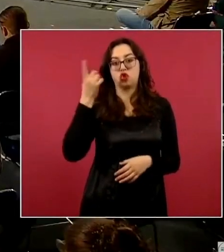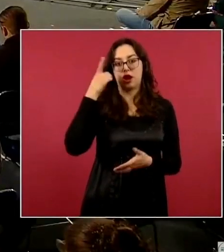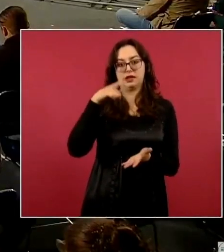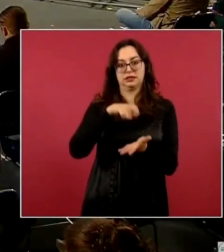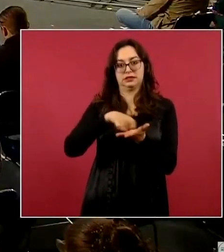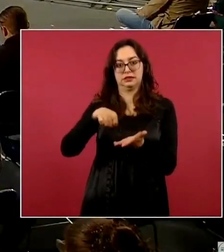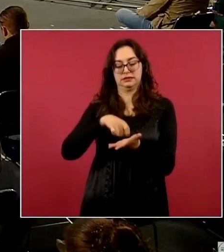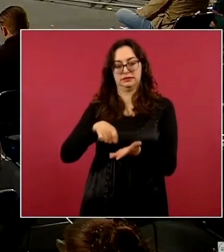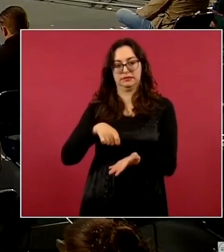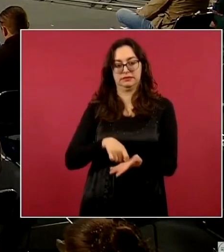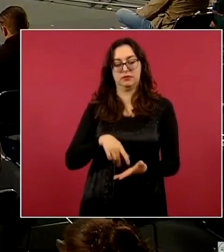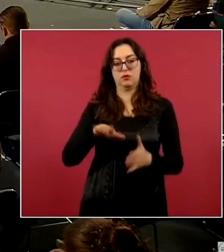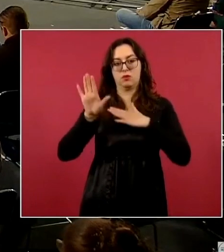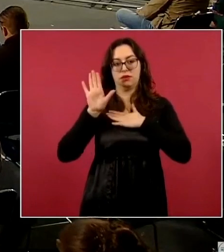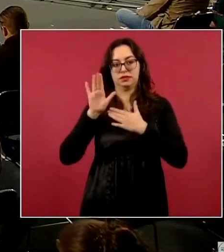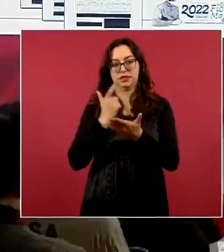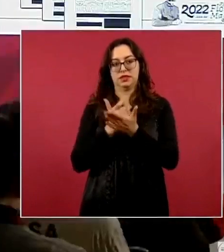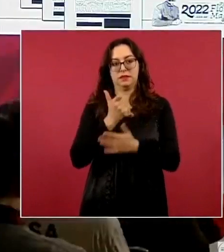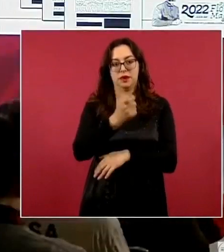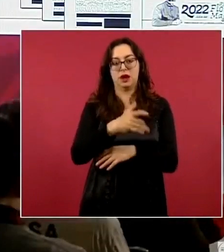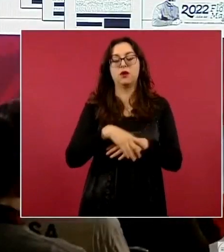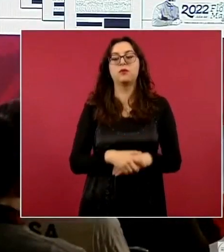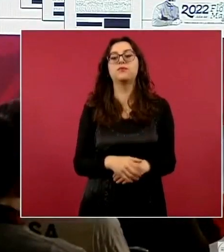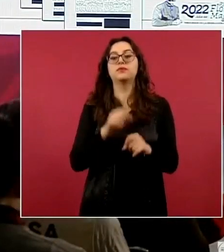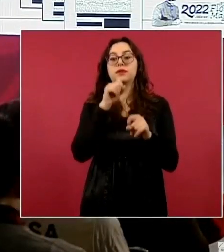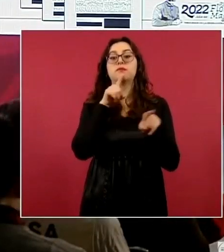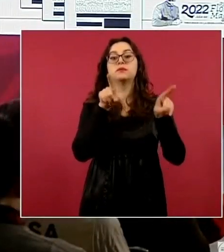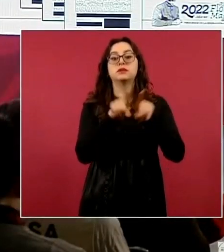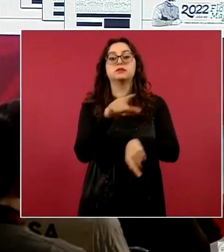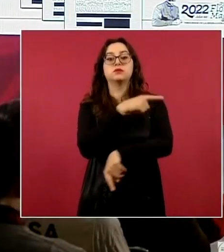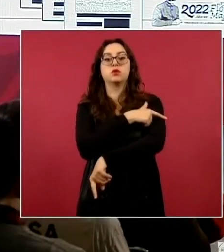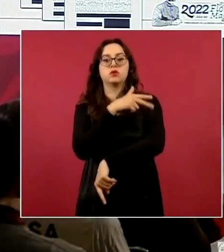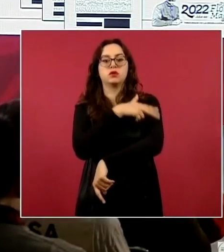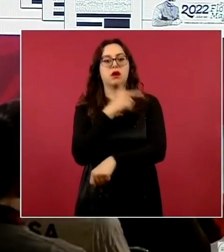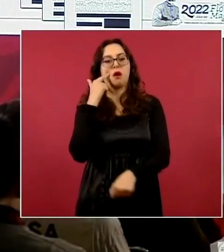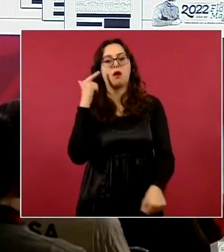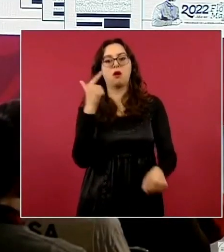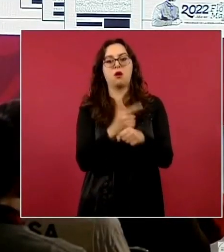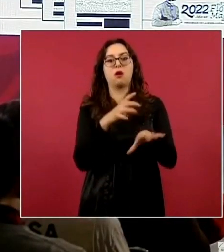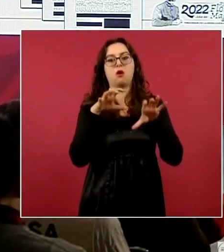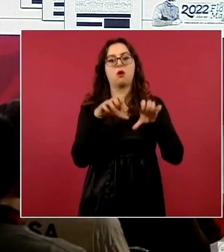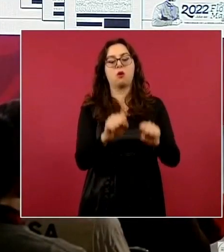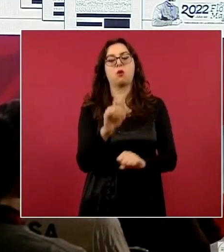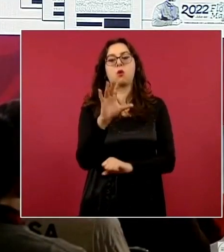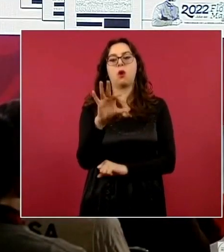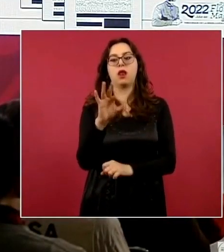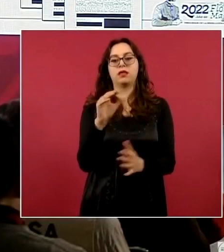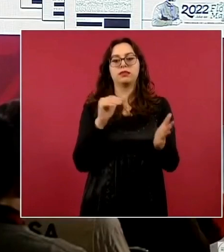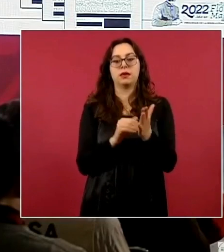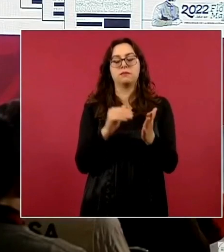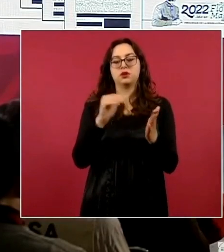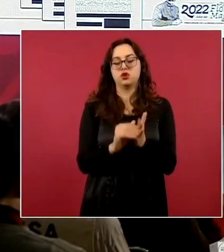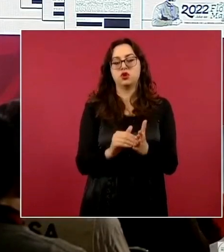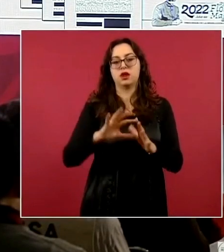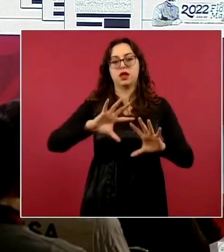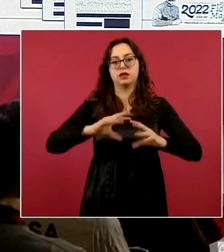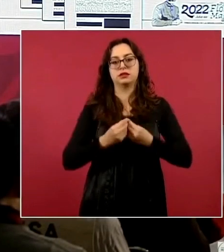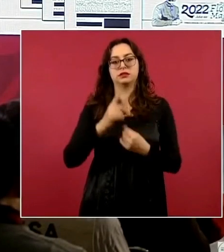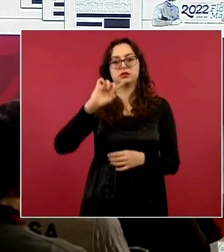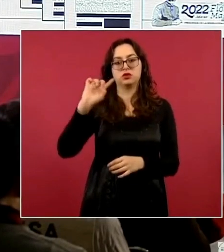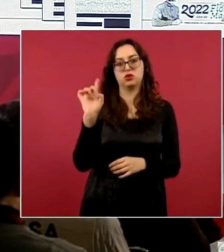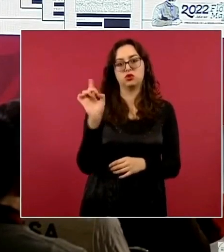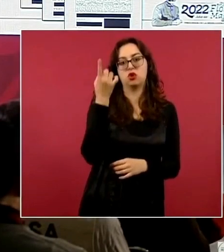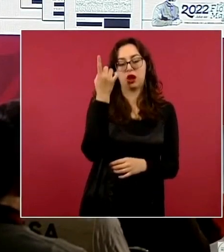de diciembre También la guardia nacional aseguró 40 millones de dólares en cuatro pagarés para hacer el total de